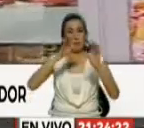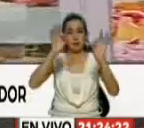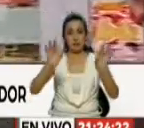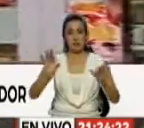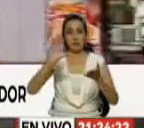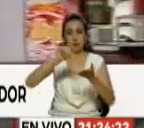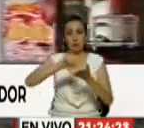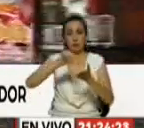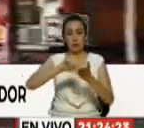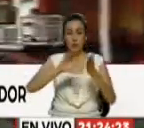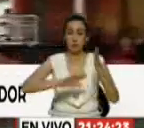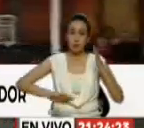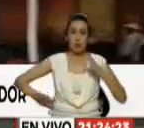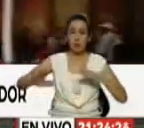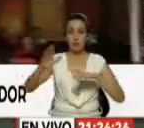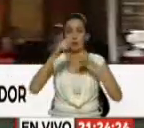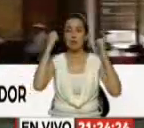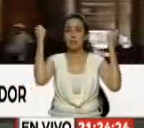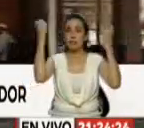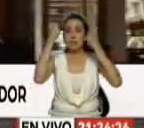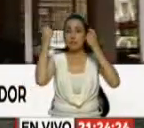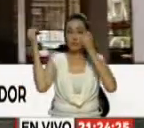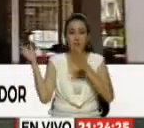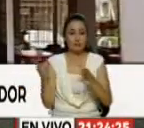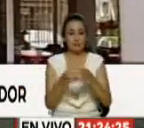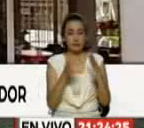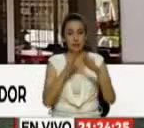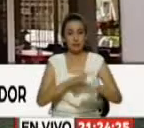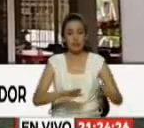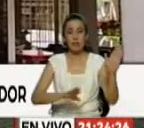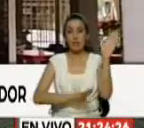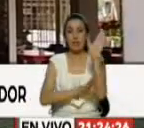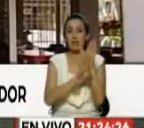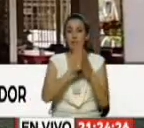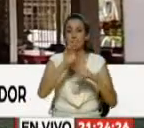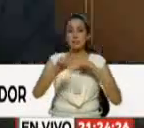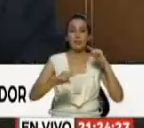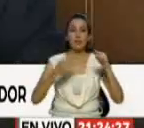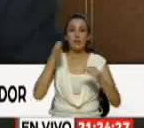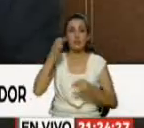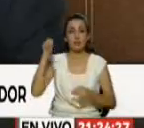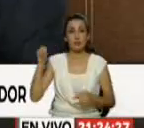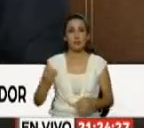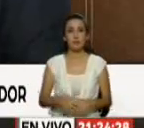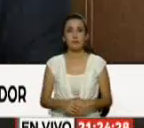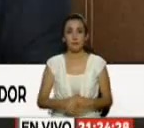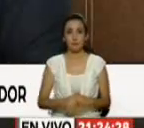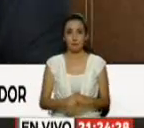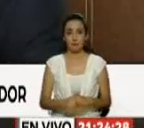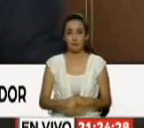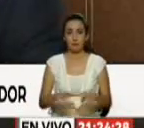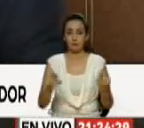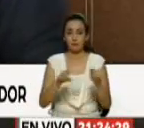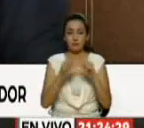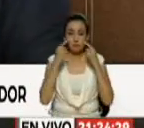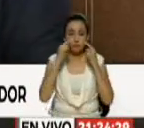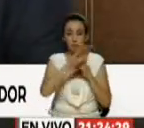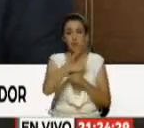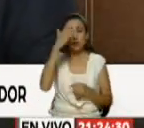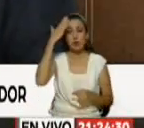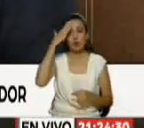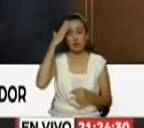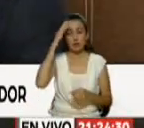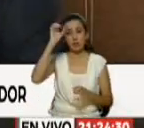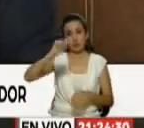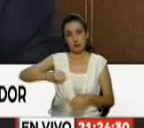ciudad, disfrutando de un sitio renovado en el desarrollo gastronómico en el norte. El Garzocentro y la Garzota. Ustedes saben que a lo largo de la